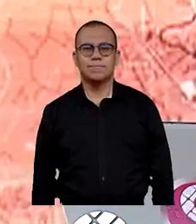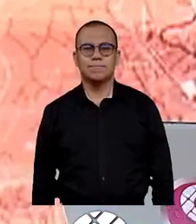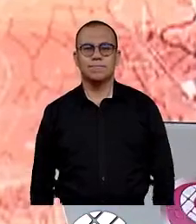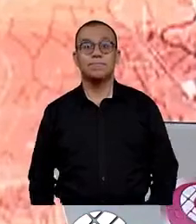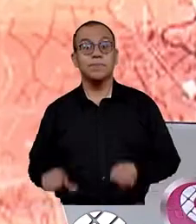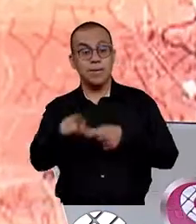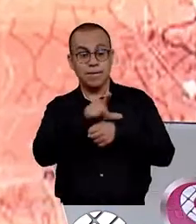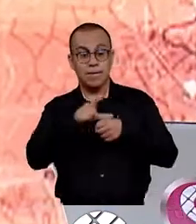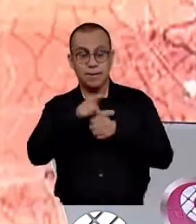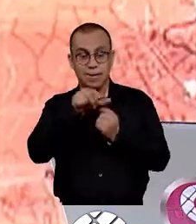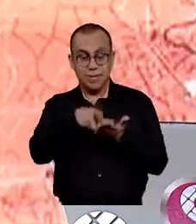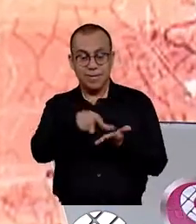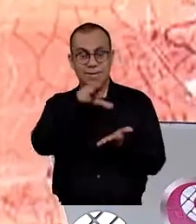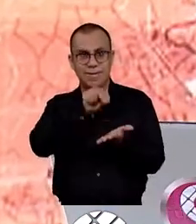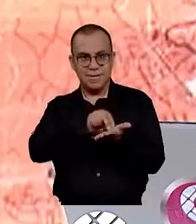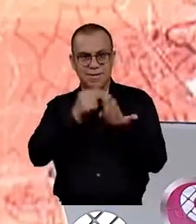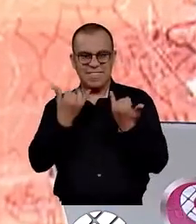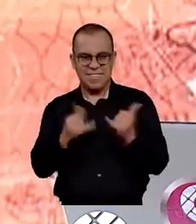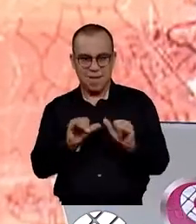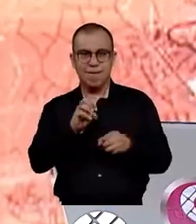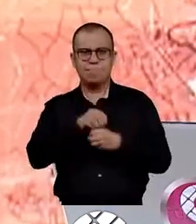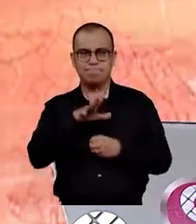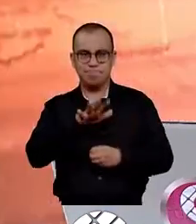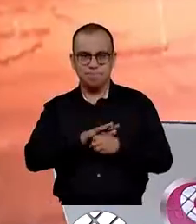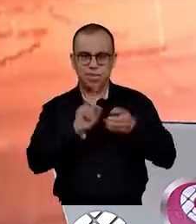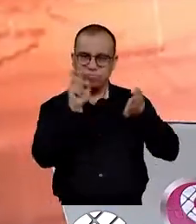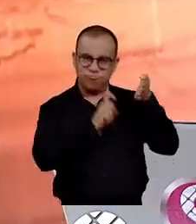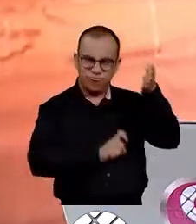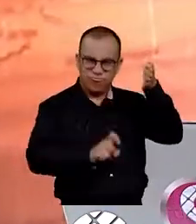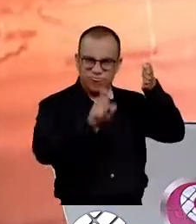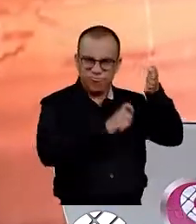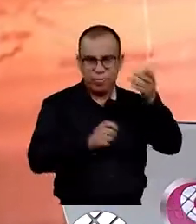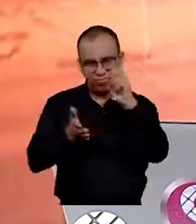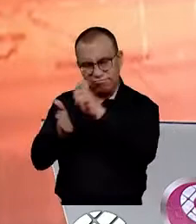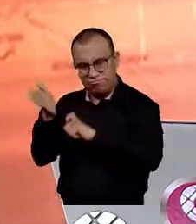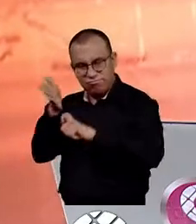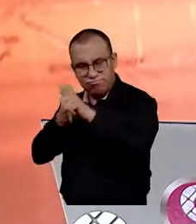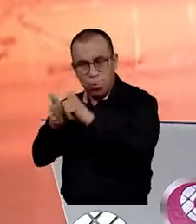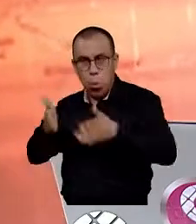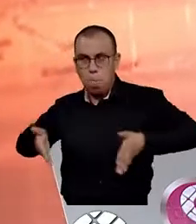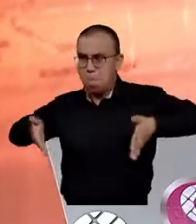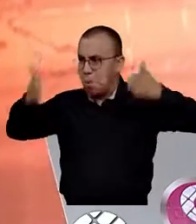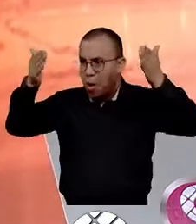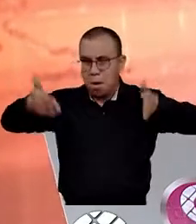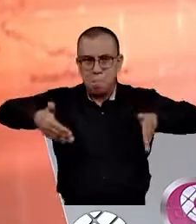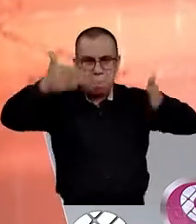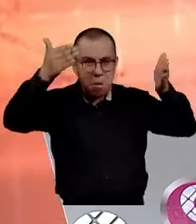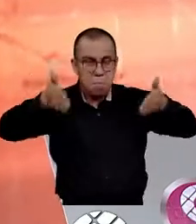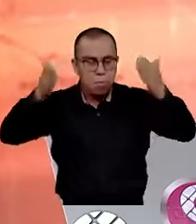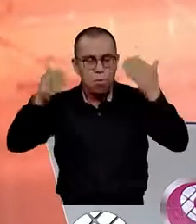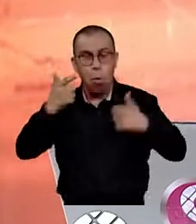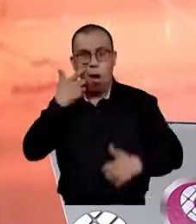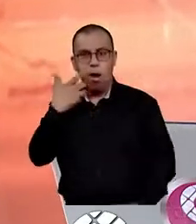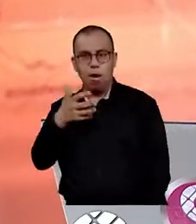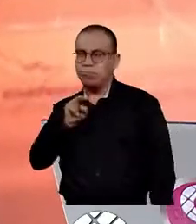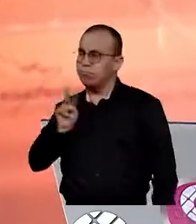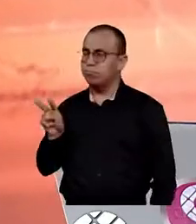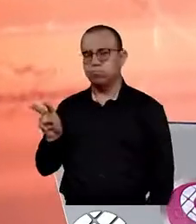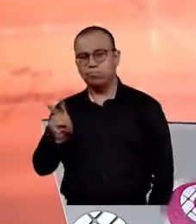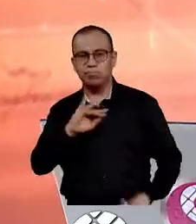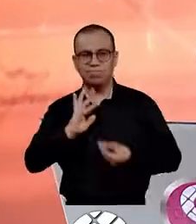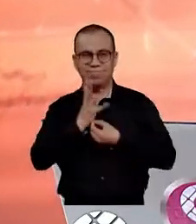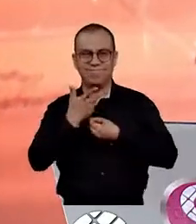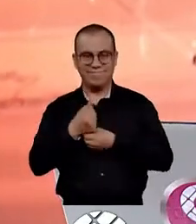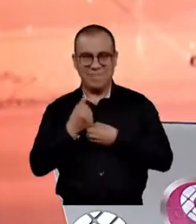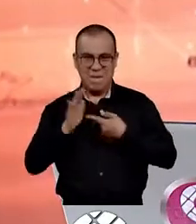En la localidad de Puente Aranda queda el distrito Graffiti, donde se exhiben llamativos murales que invitan a la comunidad a gozar del arte. Desde